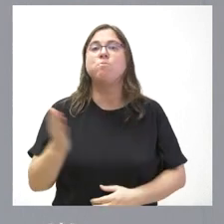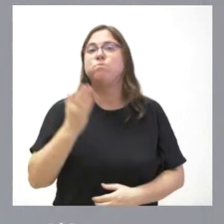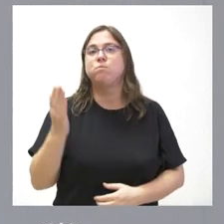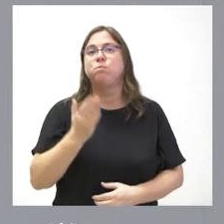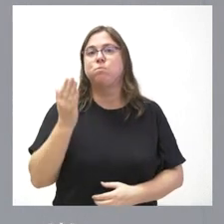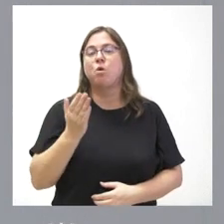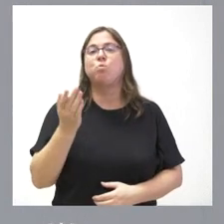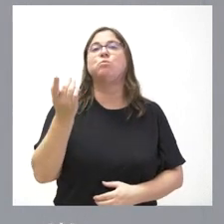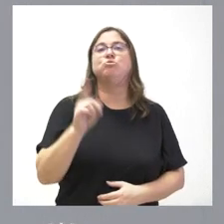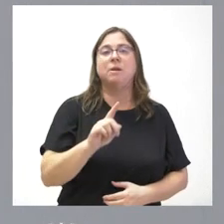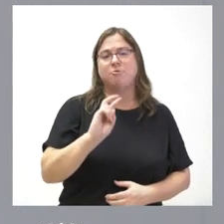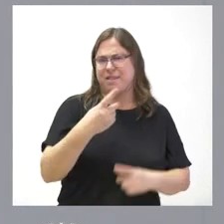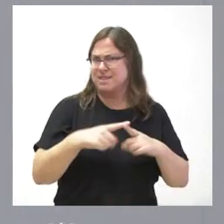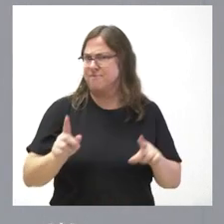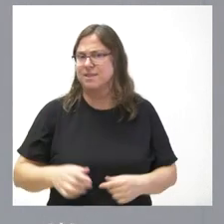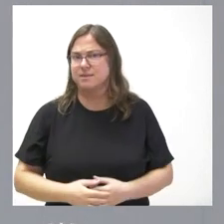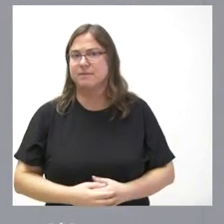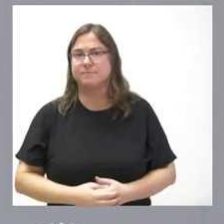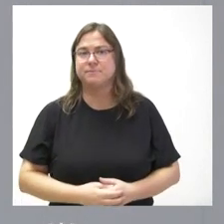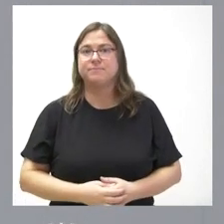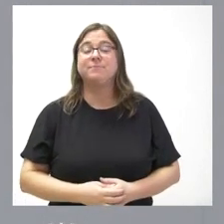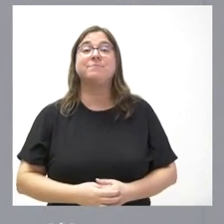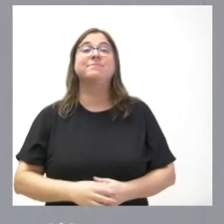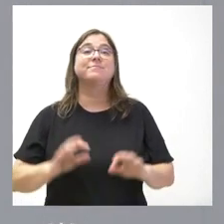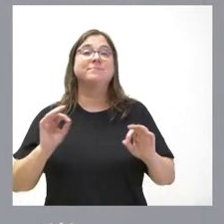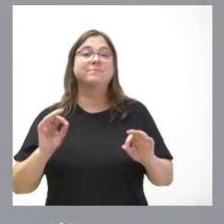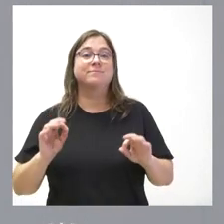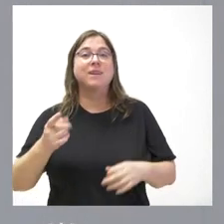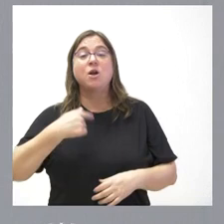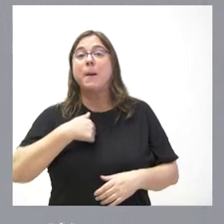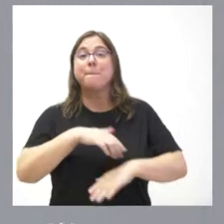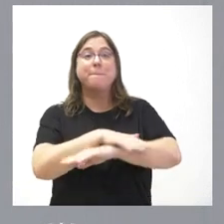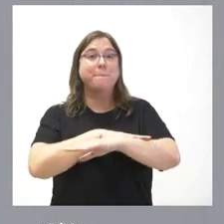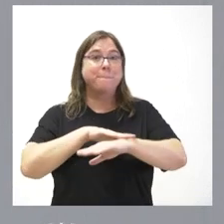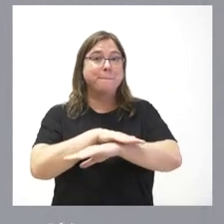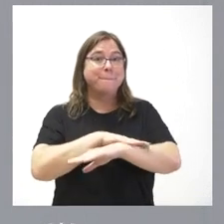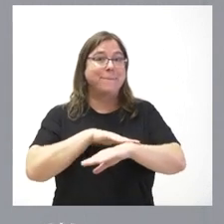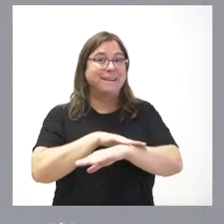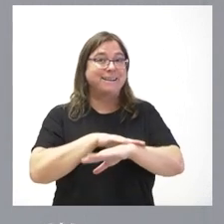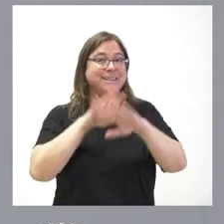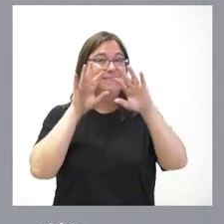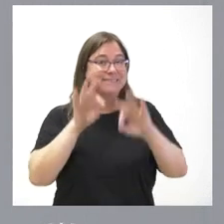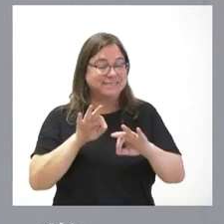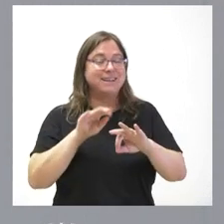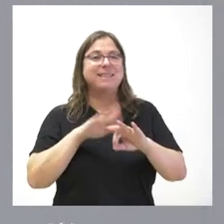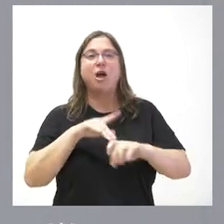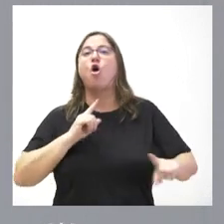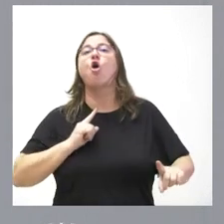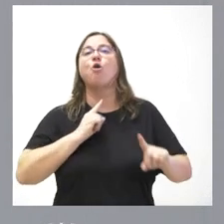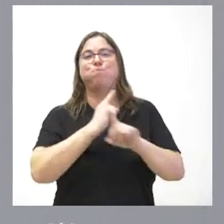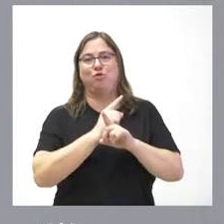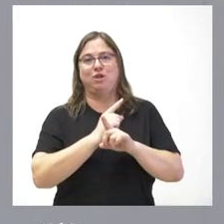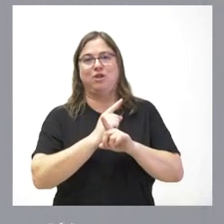teníamos otra bien distinta y sin embargo la ministra estuvo claramente de la oposición que defendíamos